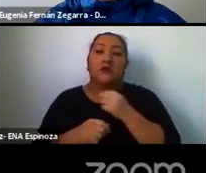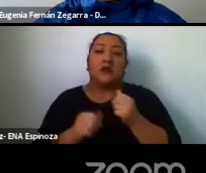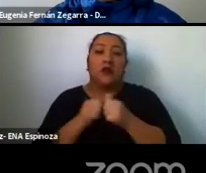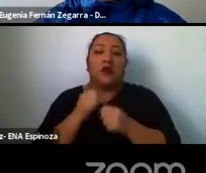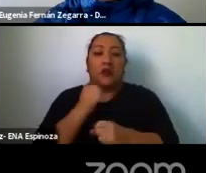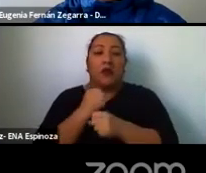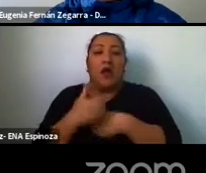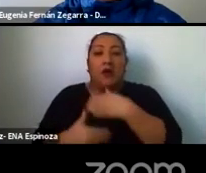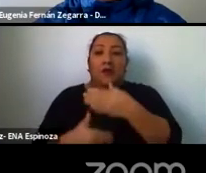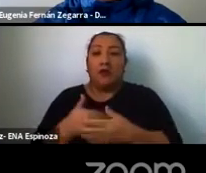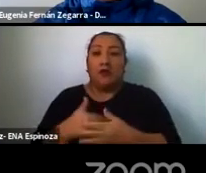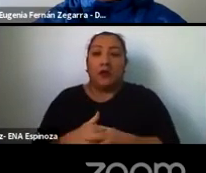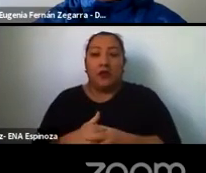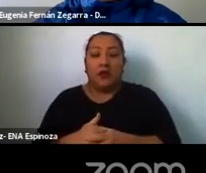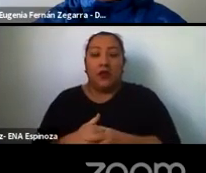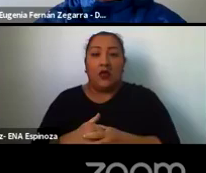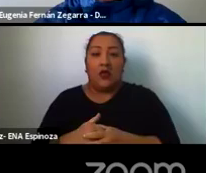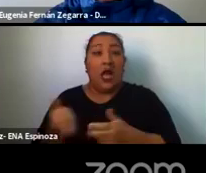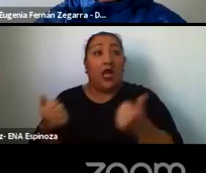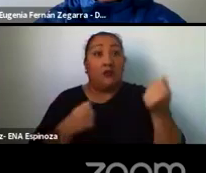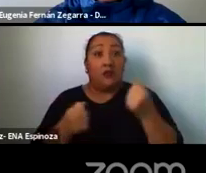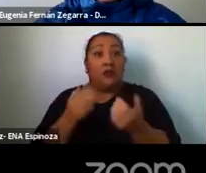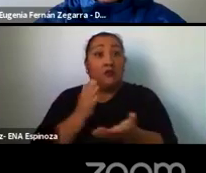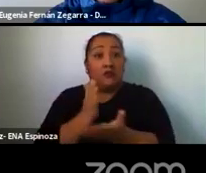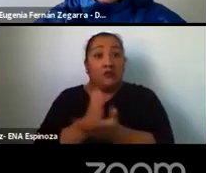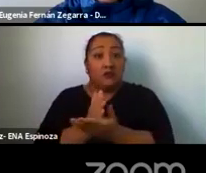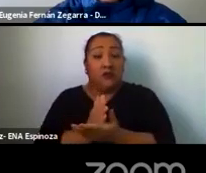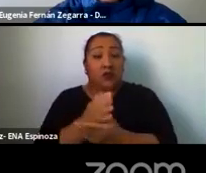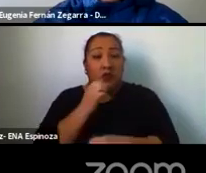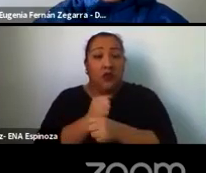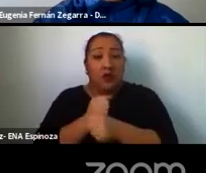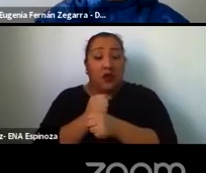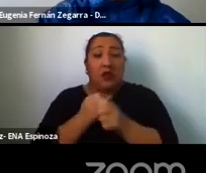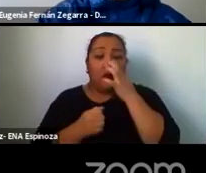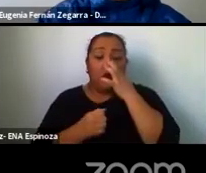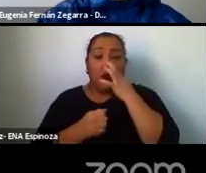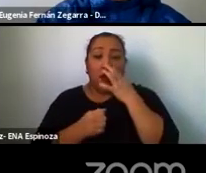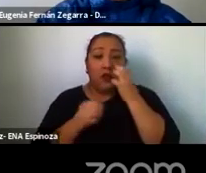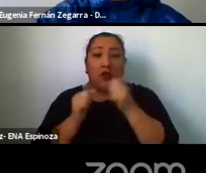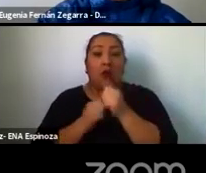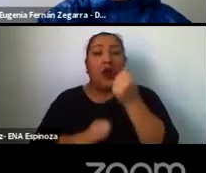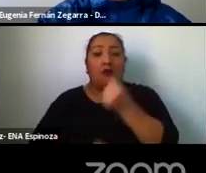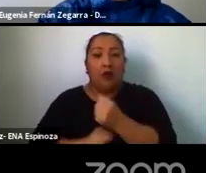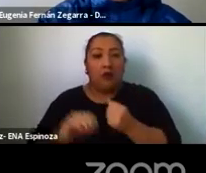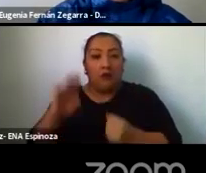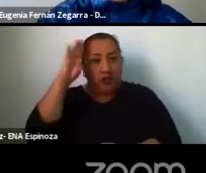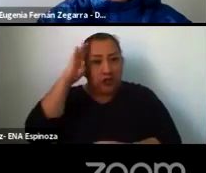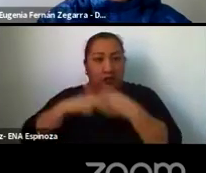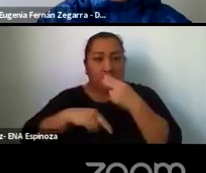procedimiento administrativo, disciplinario y en el trabajo de fiscalización y el apoyo de la Policía Nacional.